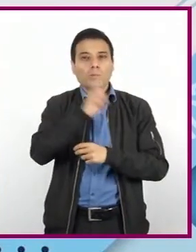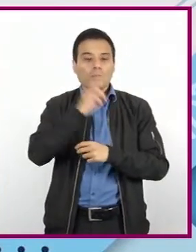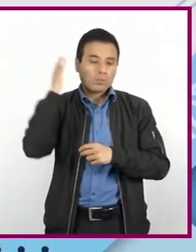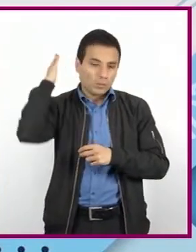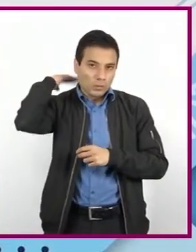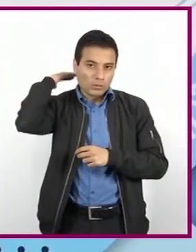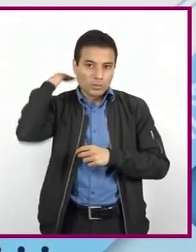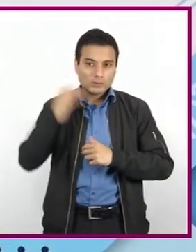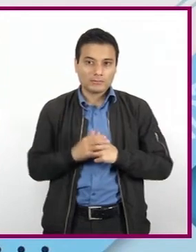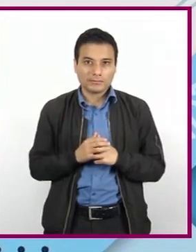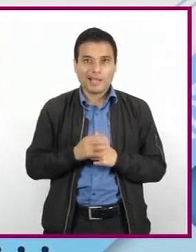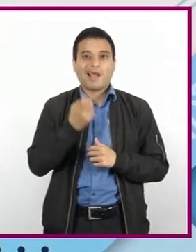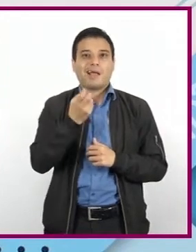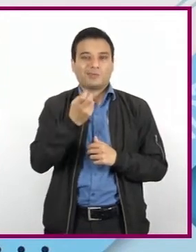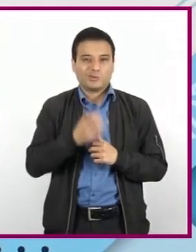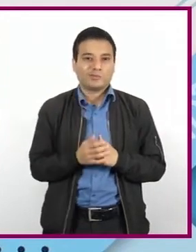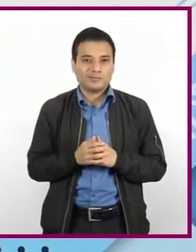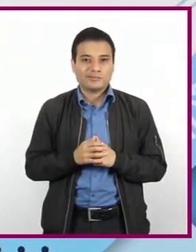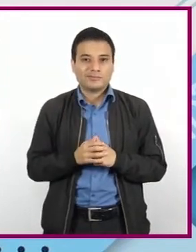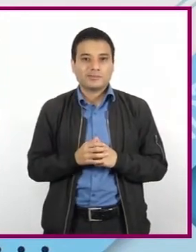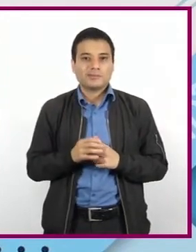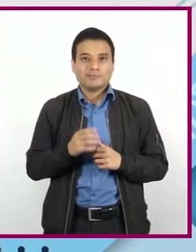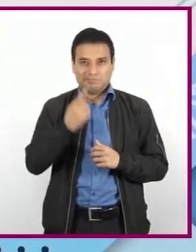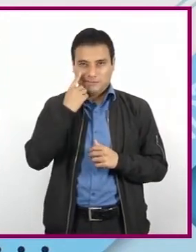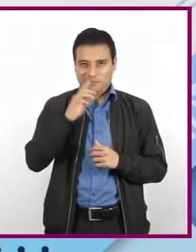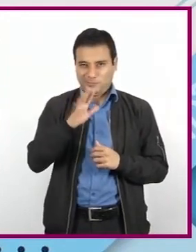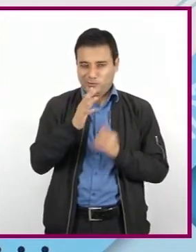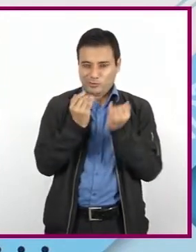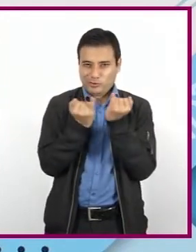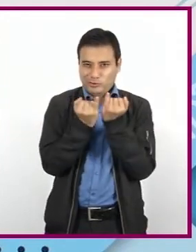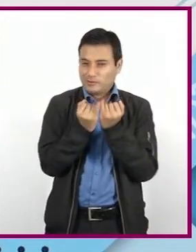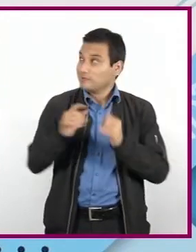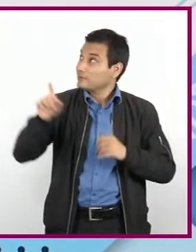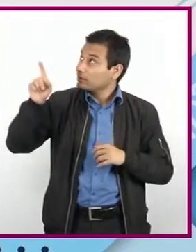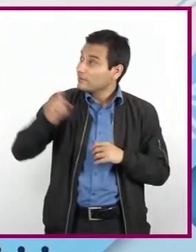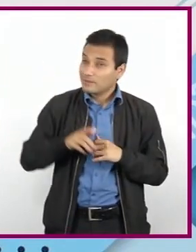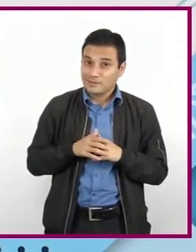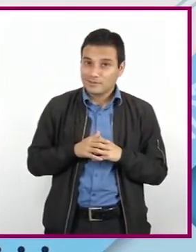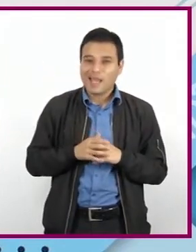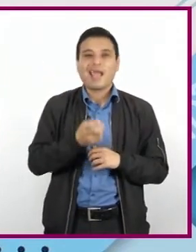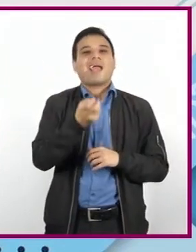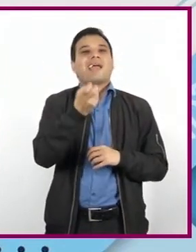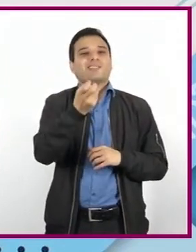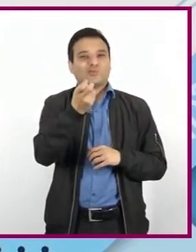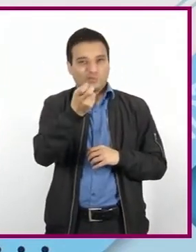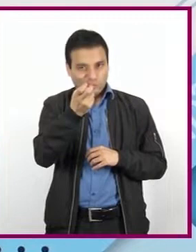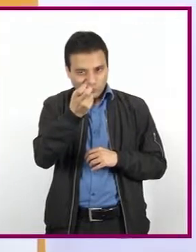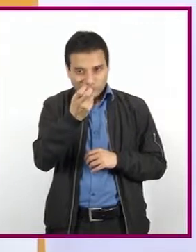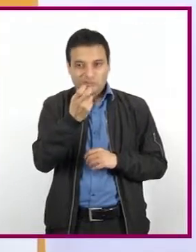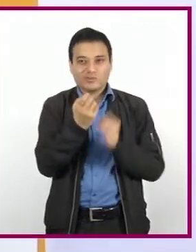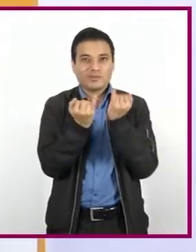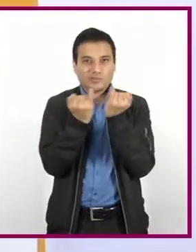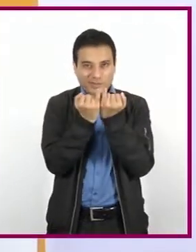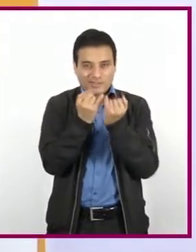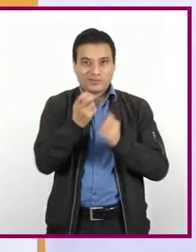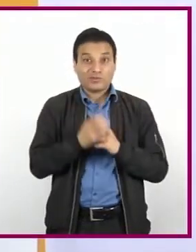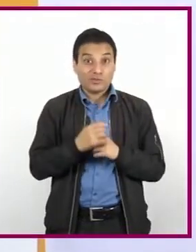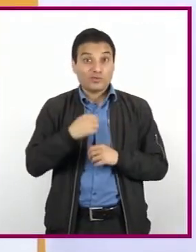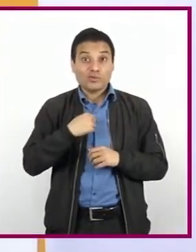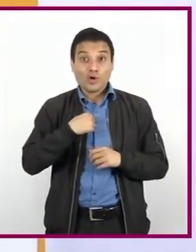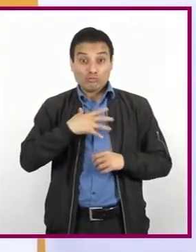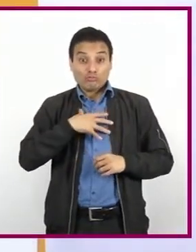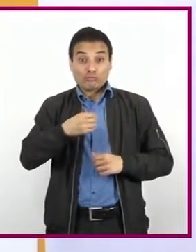Entonces, tu radiografía se veía como la que observamos en la imagen. Exactamente, maestra. Mi radiografía tenía